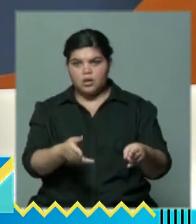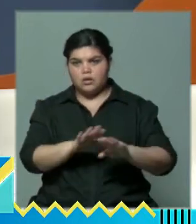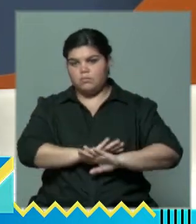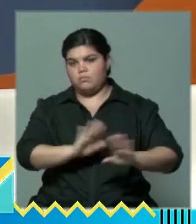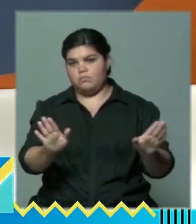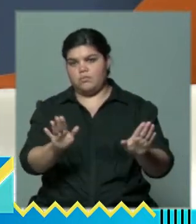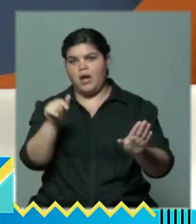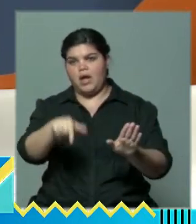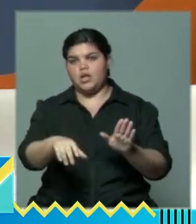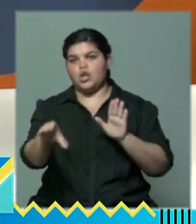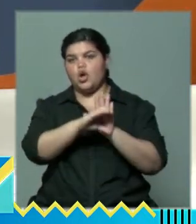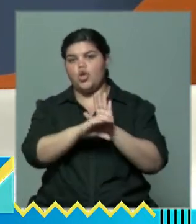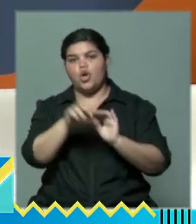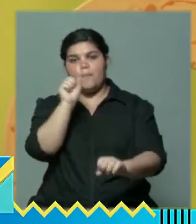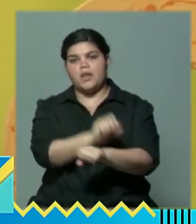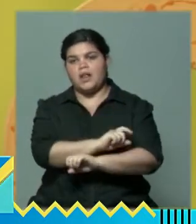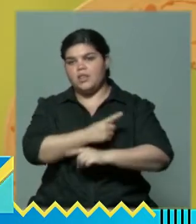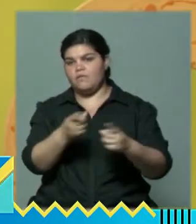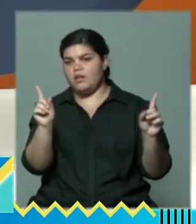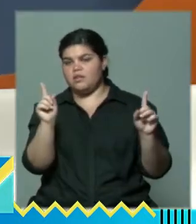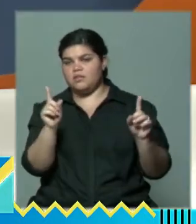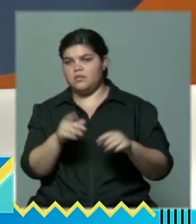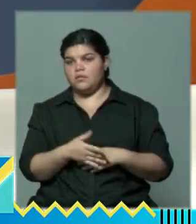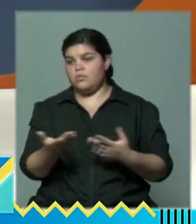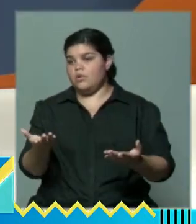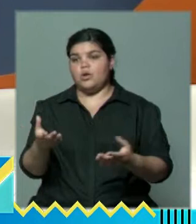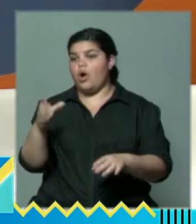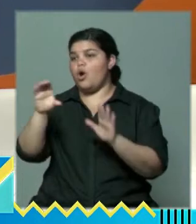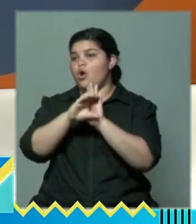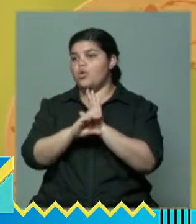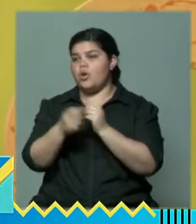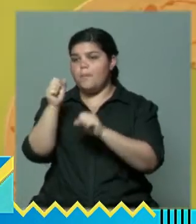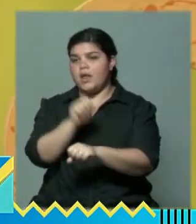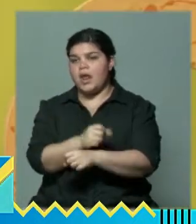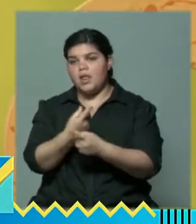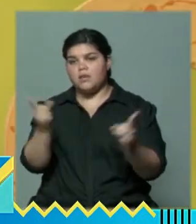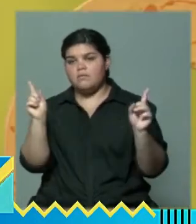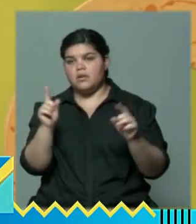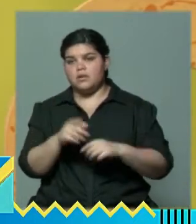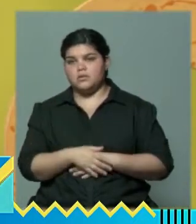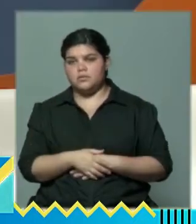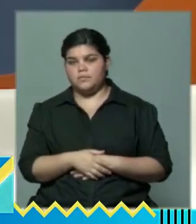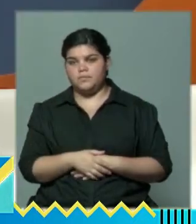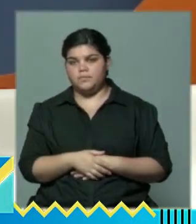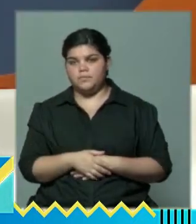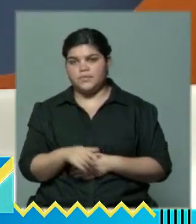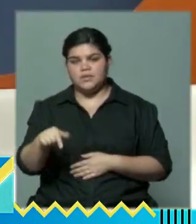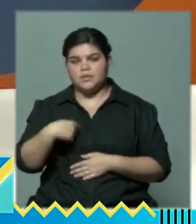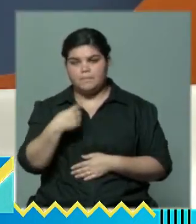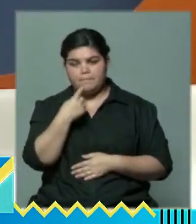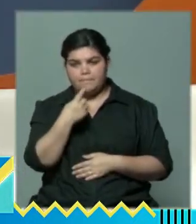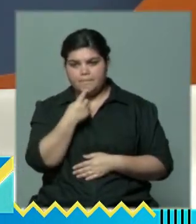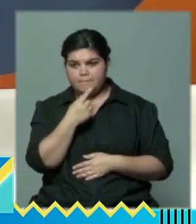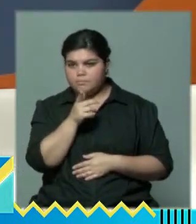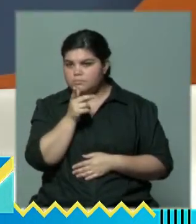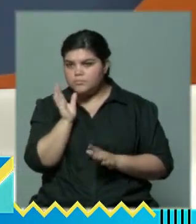el código penal. Depende de cómo se aplique. Por eso modifiquemos el código penal. Si el derecho a la protesta es constitucional y la Constitución está por encima de la ley. No creo que haya que derogar el código de